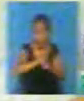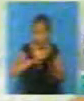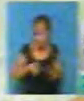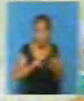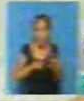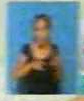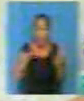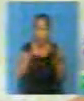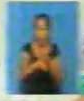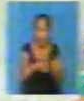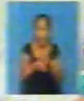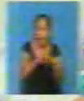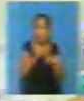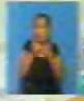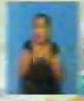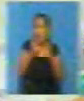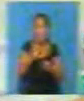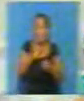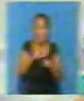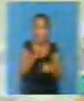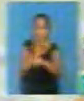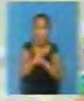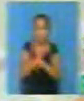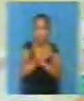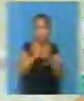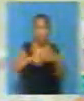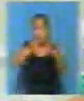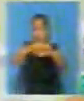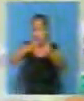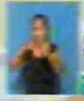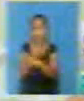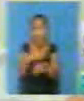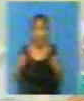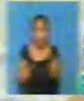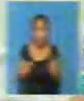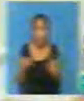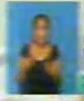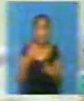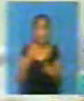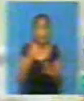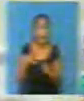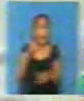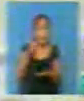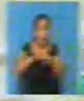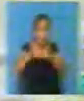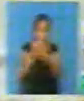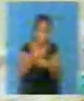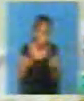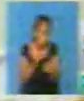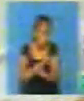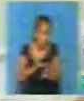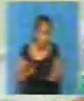atentado y resistencia a la autoridad daños agravado porque se dañó las instalaciones del poder judicial de manera